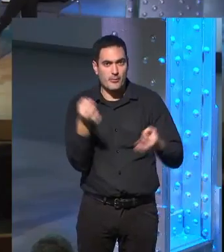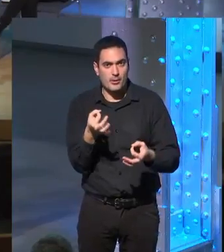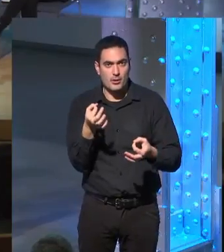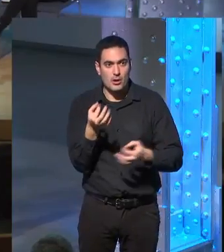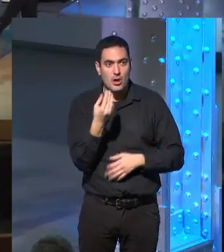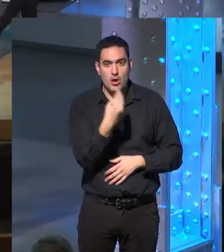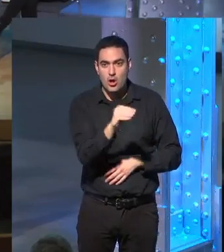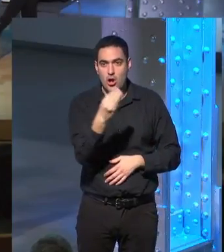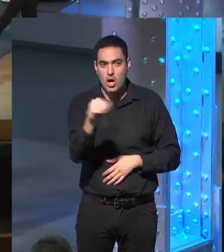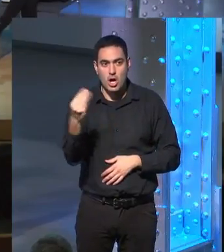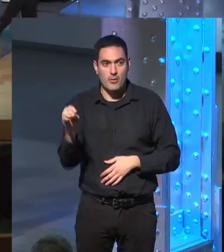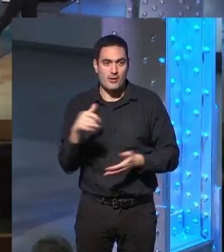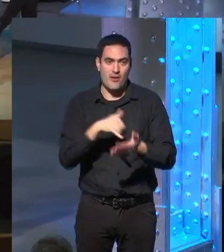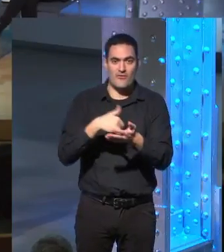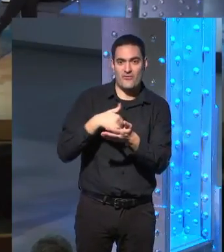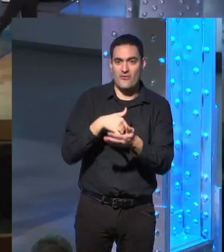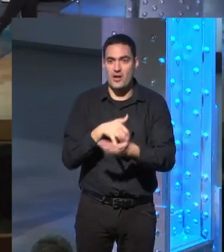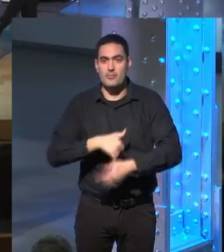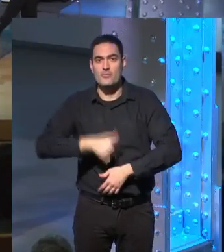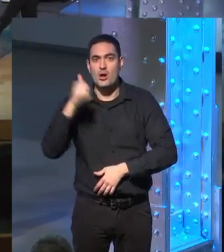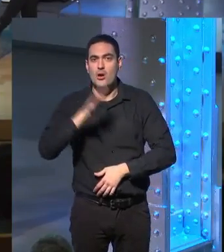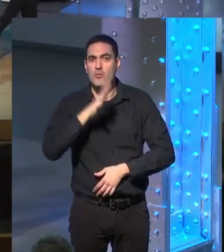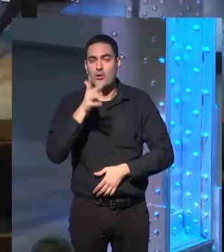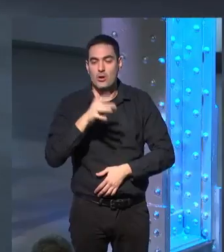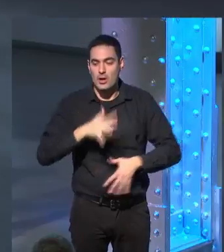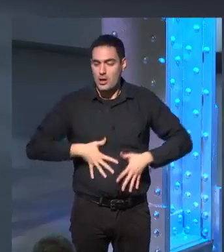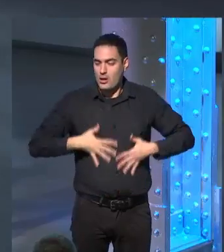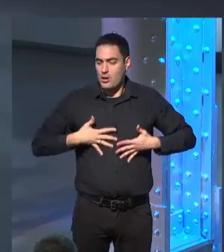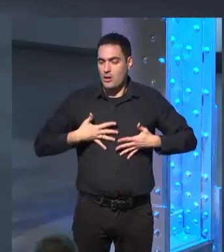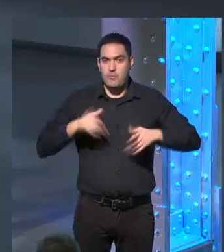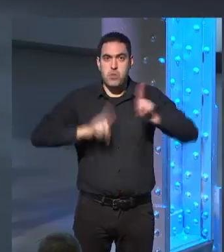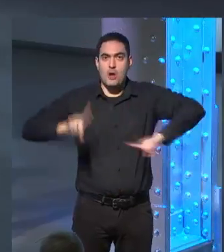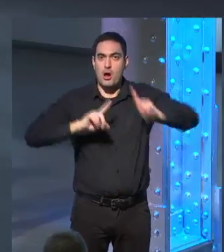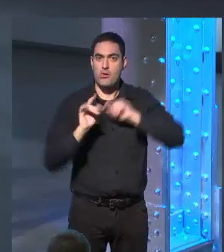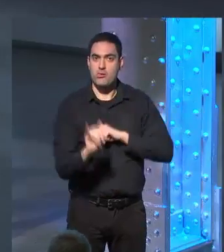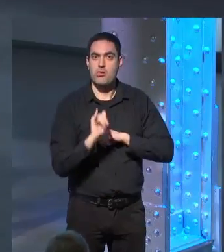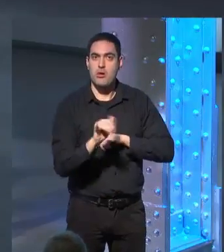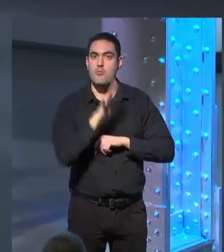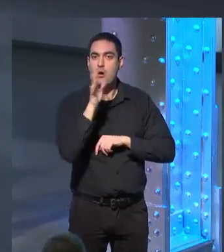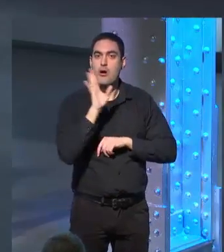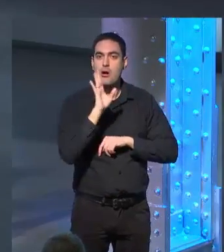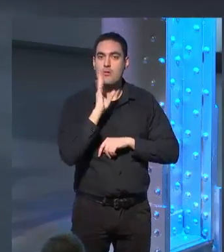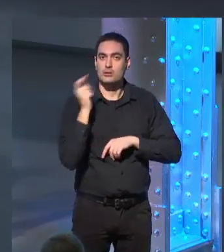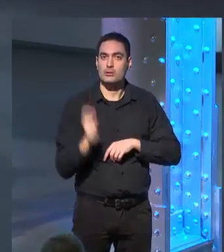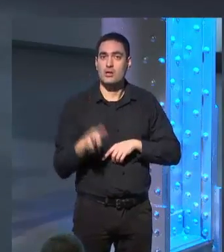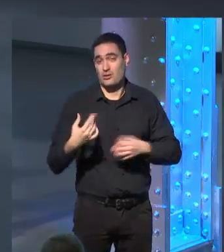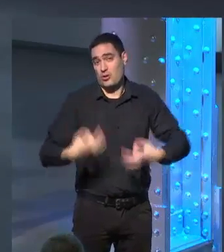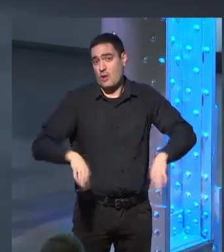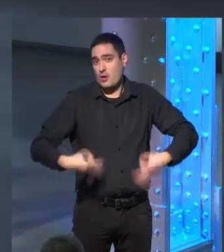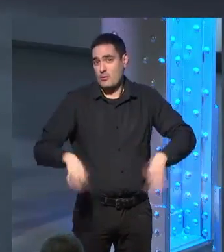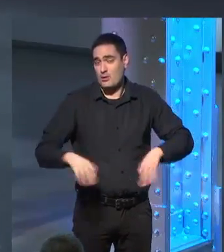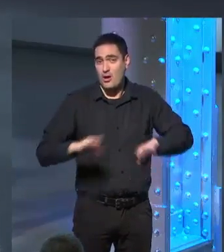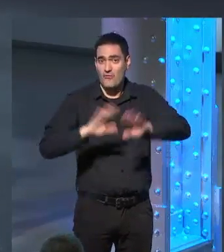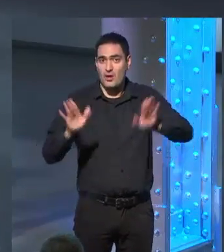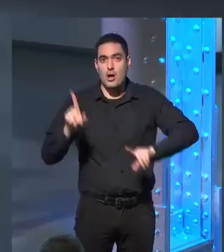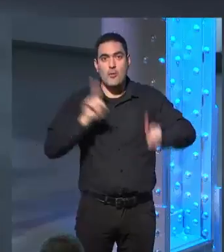estos jóvenes más frágiles, que tienen más dificultades emocionales, porque estos son los que probablemente van